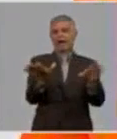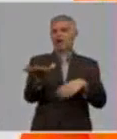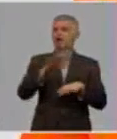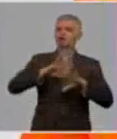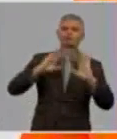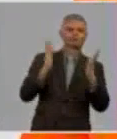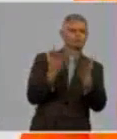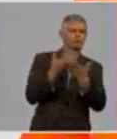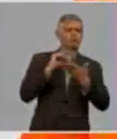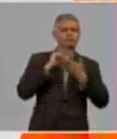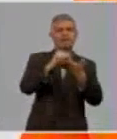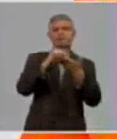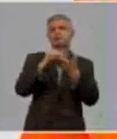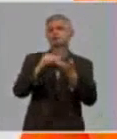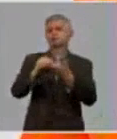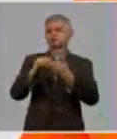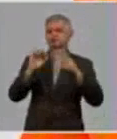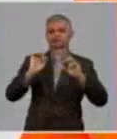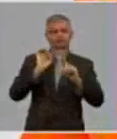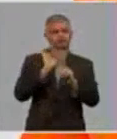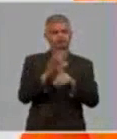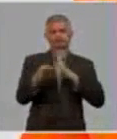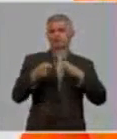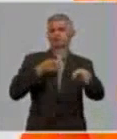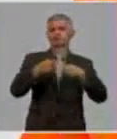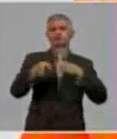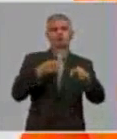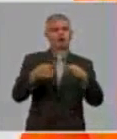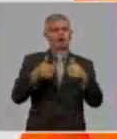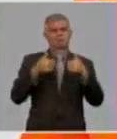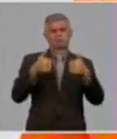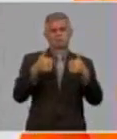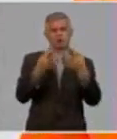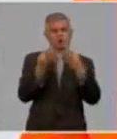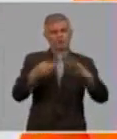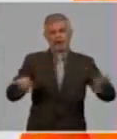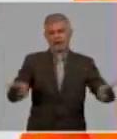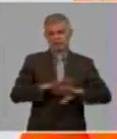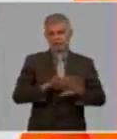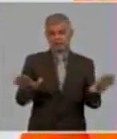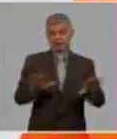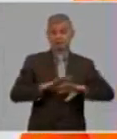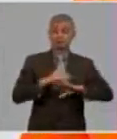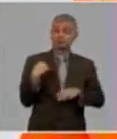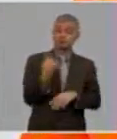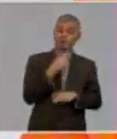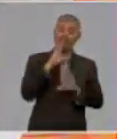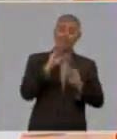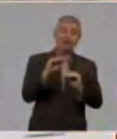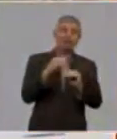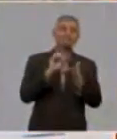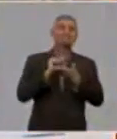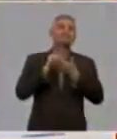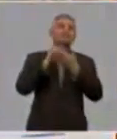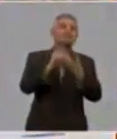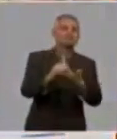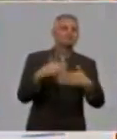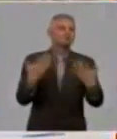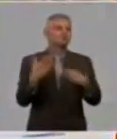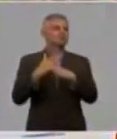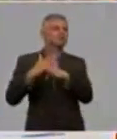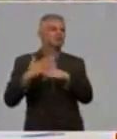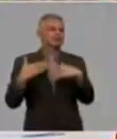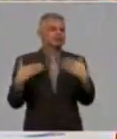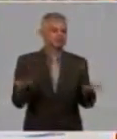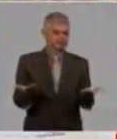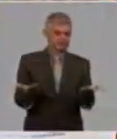servicios, es una fase de mayor normalidad. Es bueno aclarar que cuando nosotros hablamos de los servicios, nos estamos refiriendo tanto a los